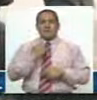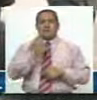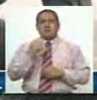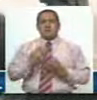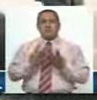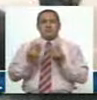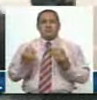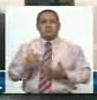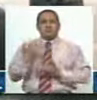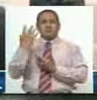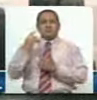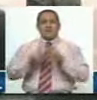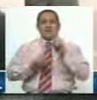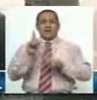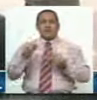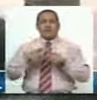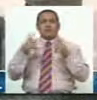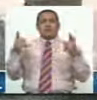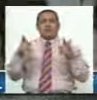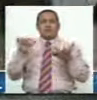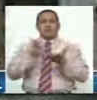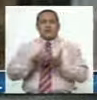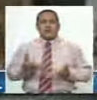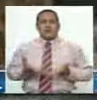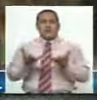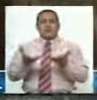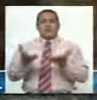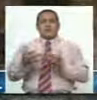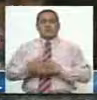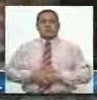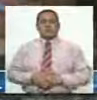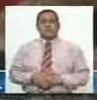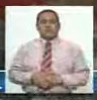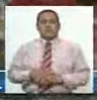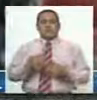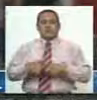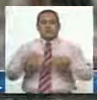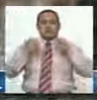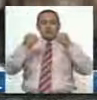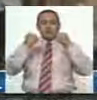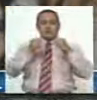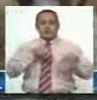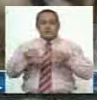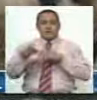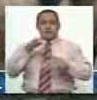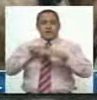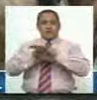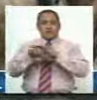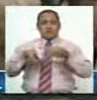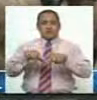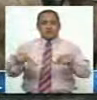aún esperando por algo grande que acontezca. La protesta se realizó al interior